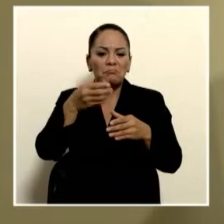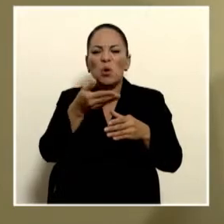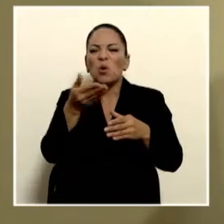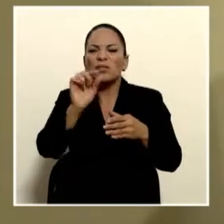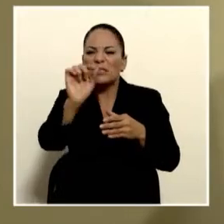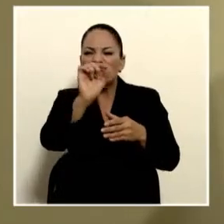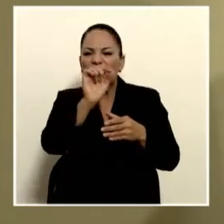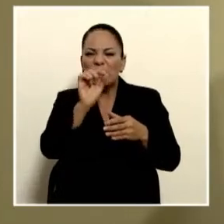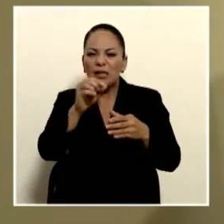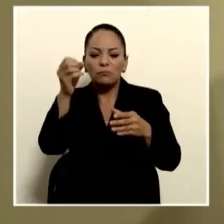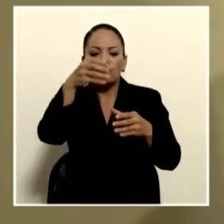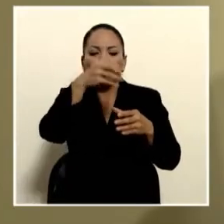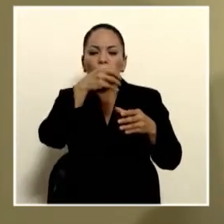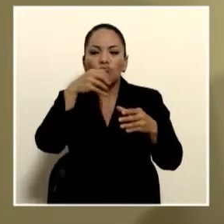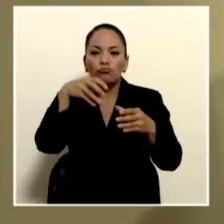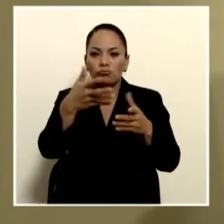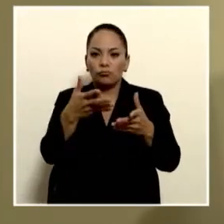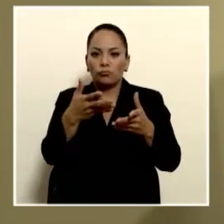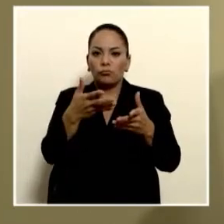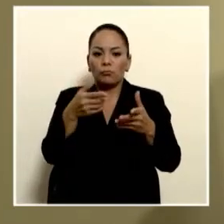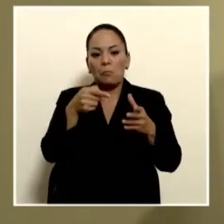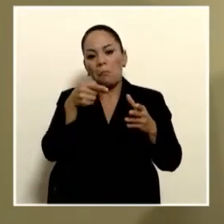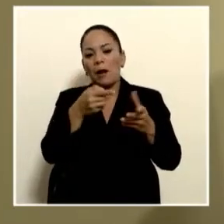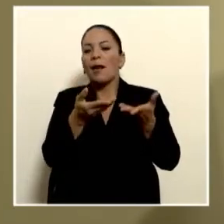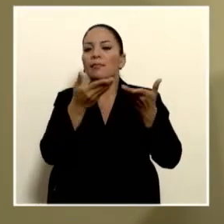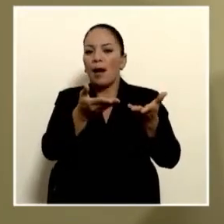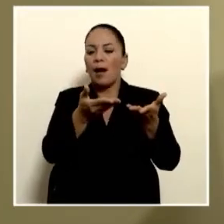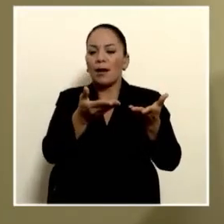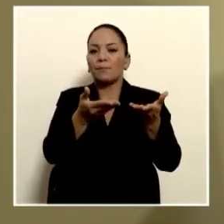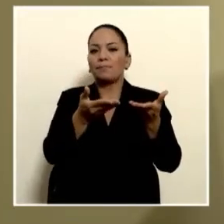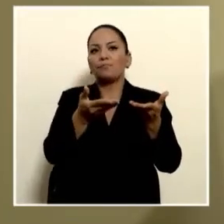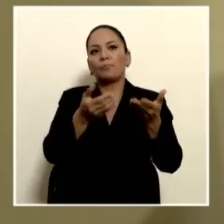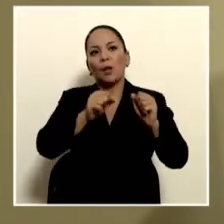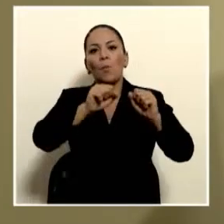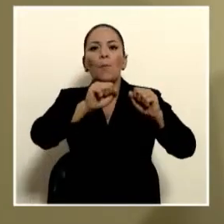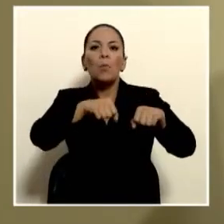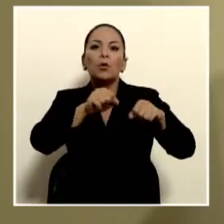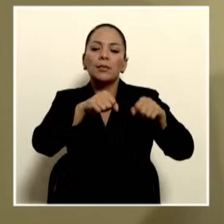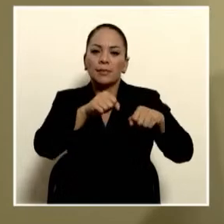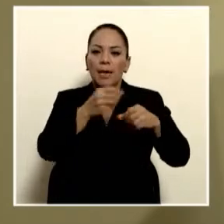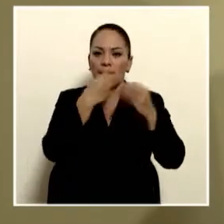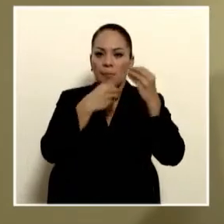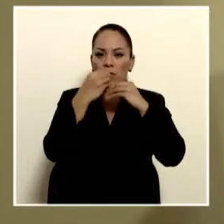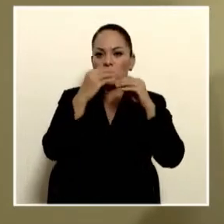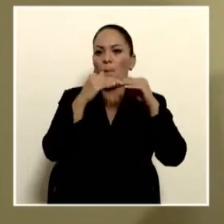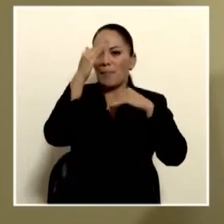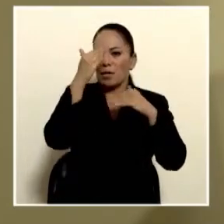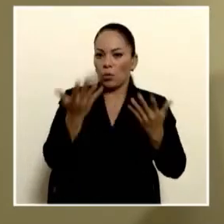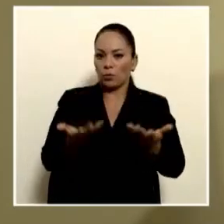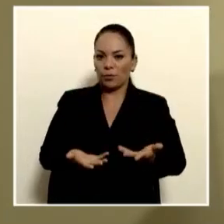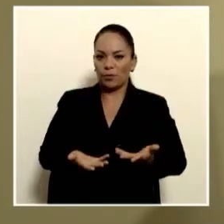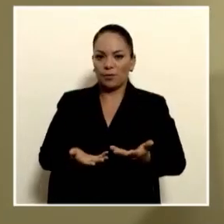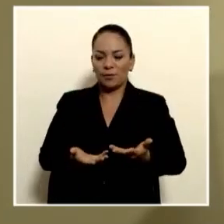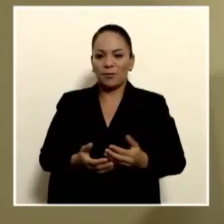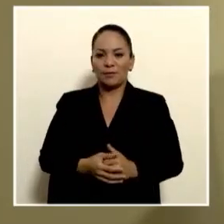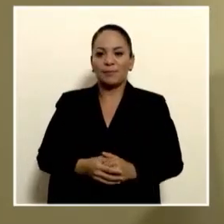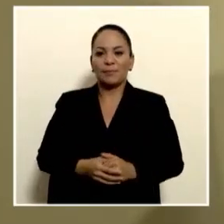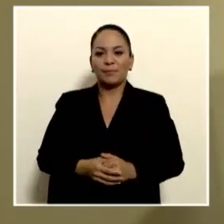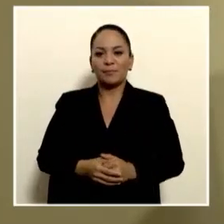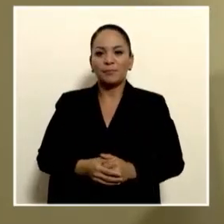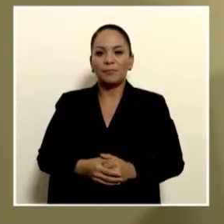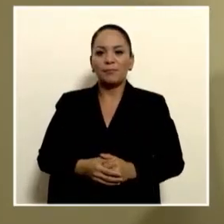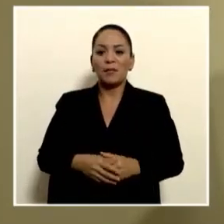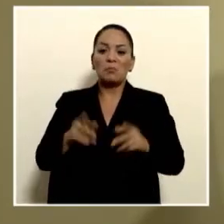cositas muy chiquiticas para darle una capacidad o un potencial alimenticio mayor.